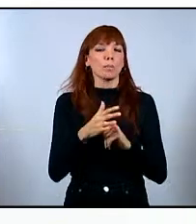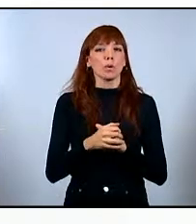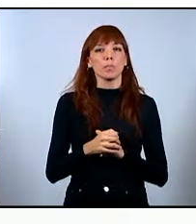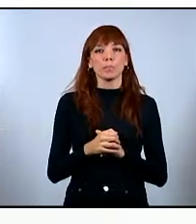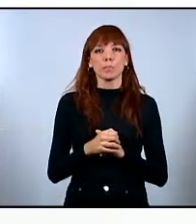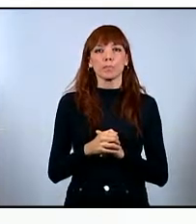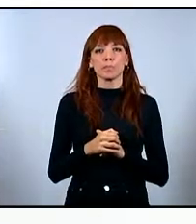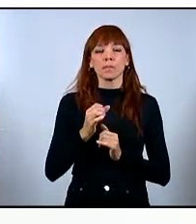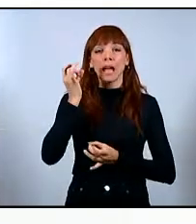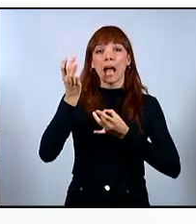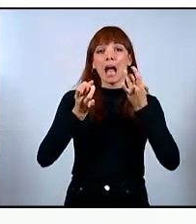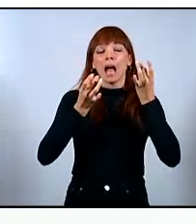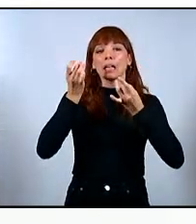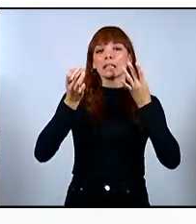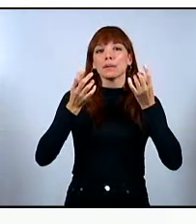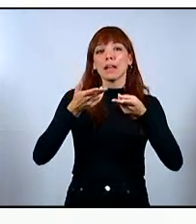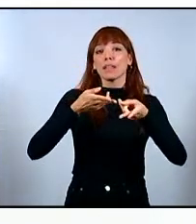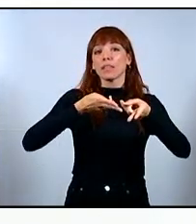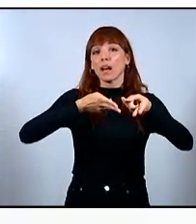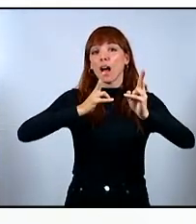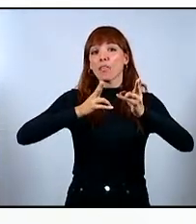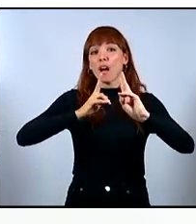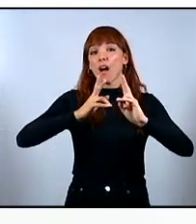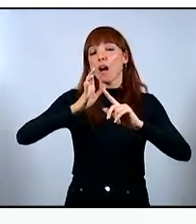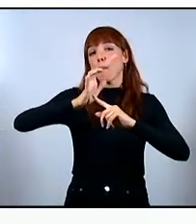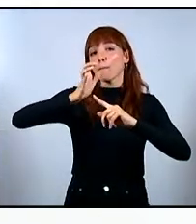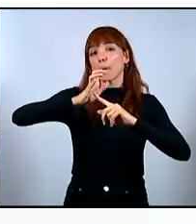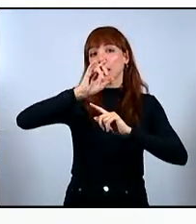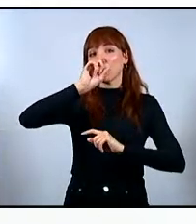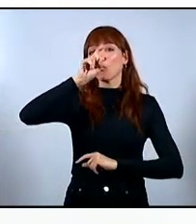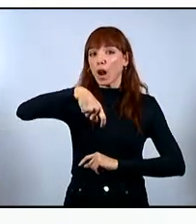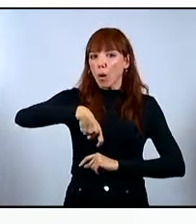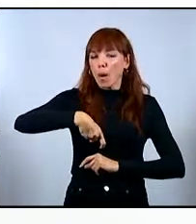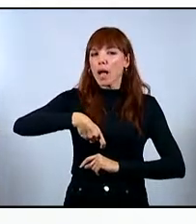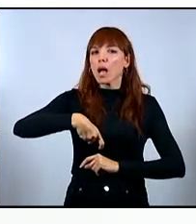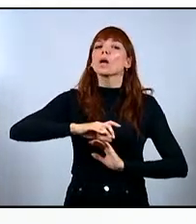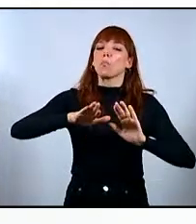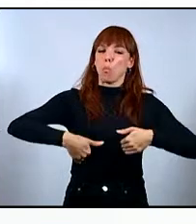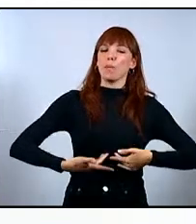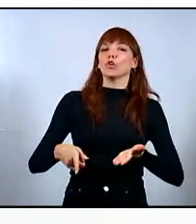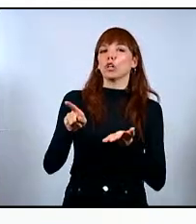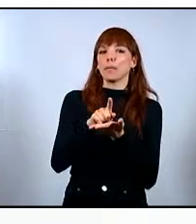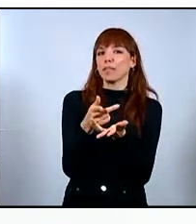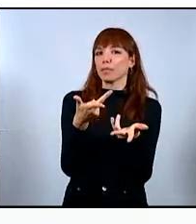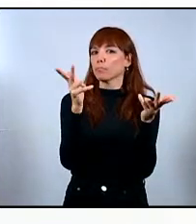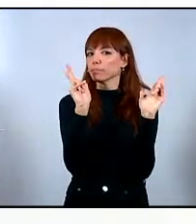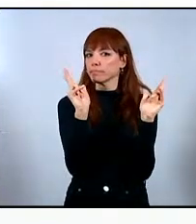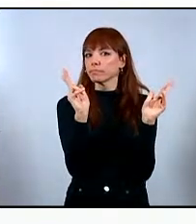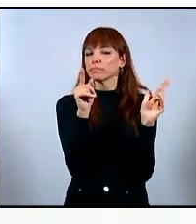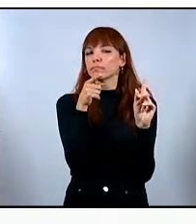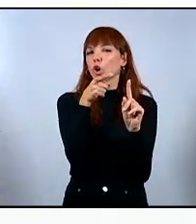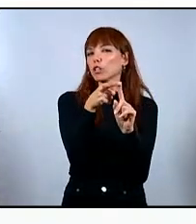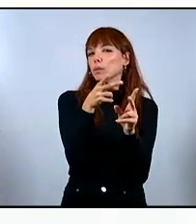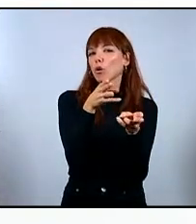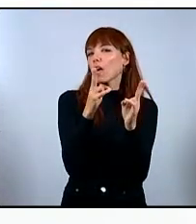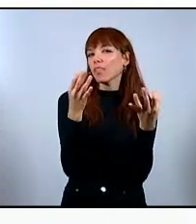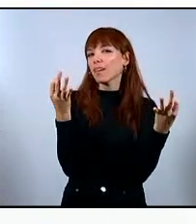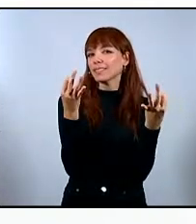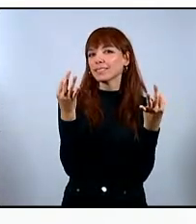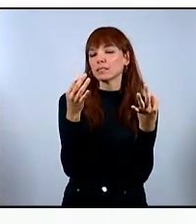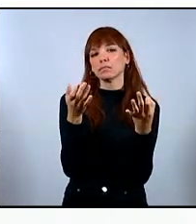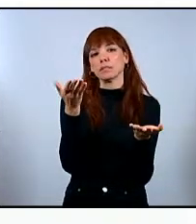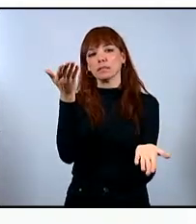de la actividad cinegética en el Parque Nacional de Monfragüe. Con ello lo que hemos conseguido, lo que vamos a conseguir es ese equilibrio tan